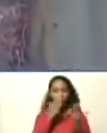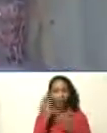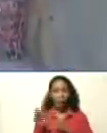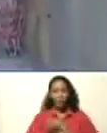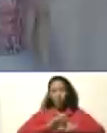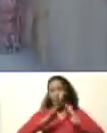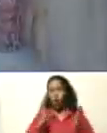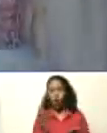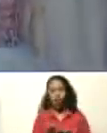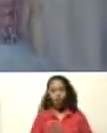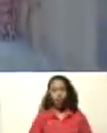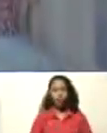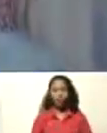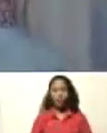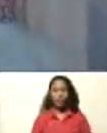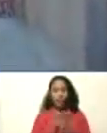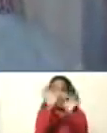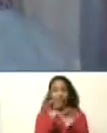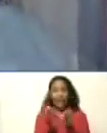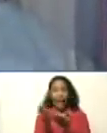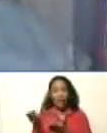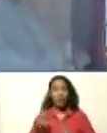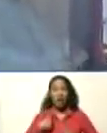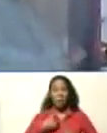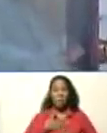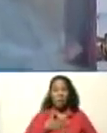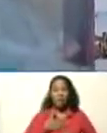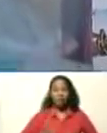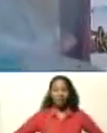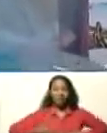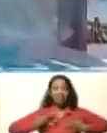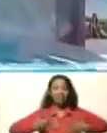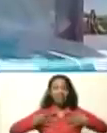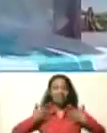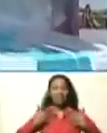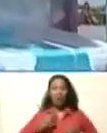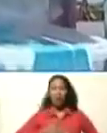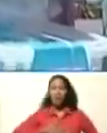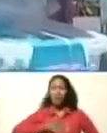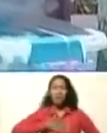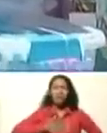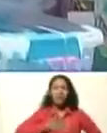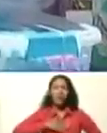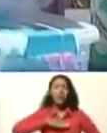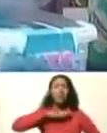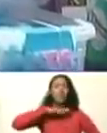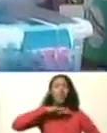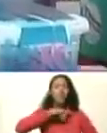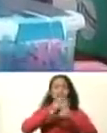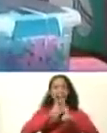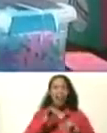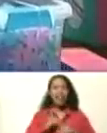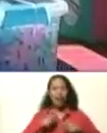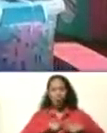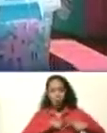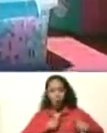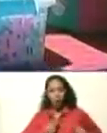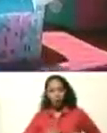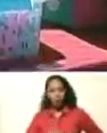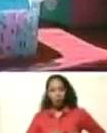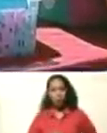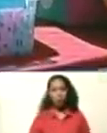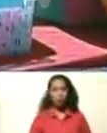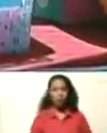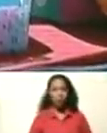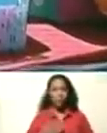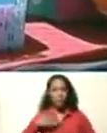mundo. Regalos que me alegran, me llenan de felicidad el corazón,